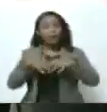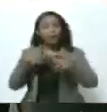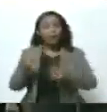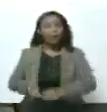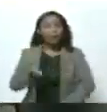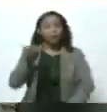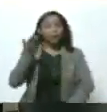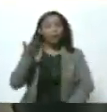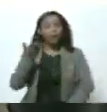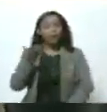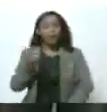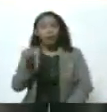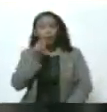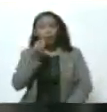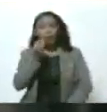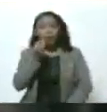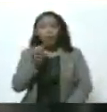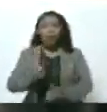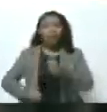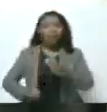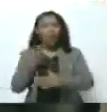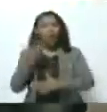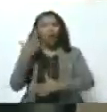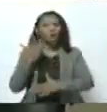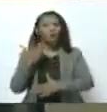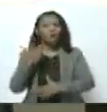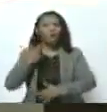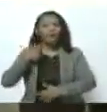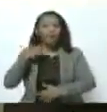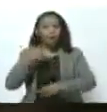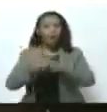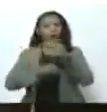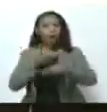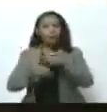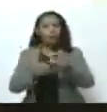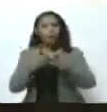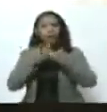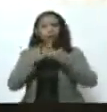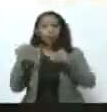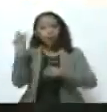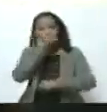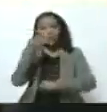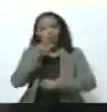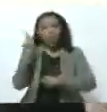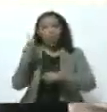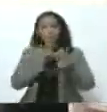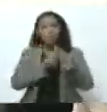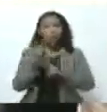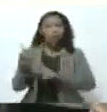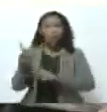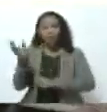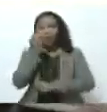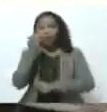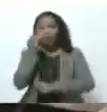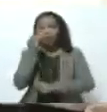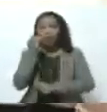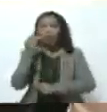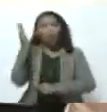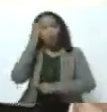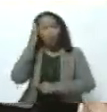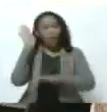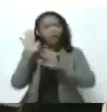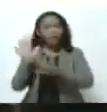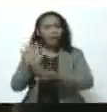fundamental. La proteína es fundamental y tenemos que inspeccionar toda la semana. Este programa del plan proteína, lo sabe así el